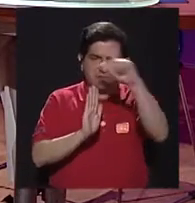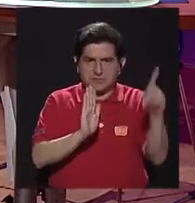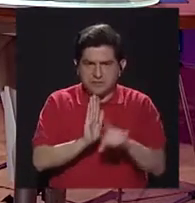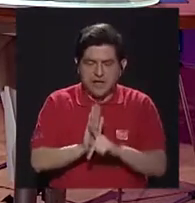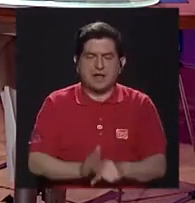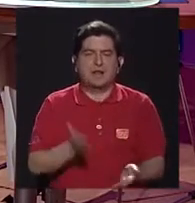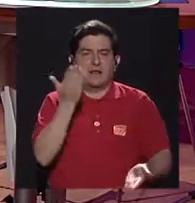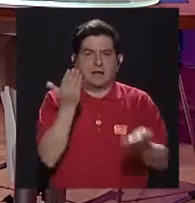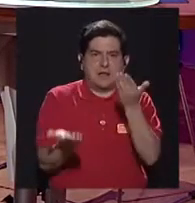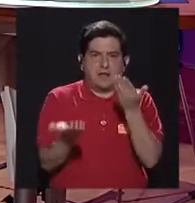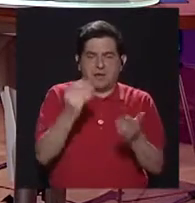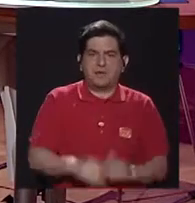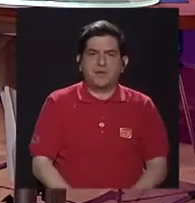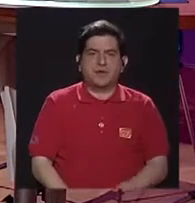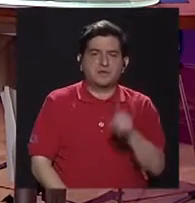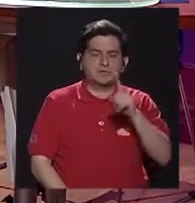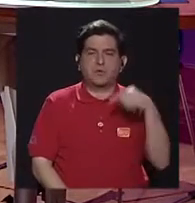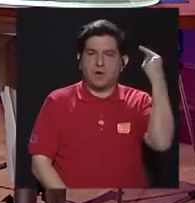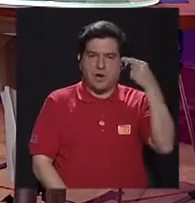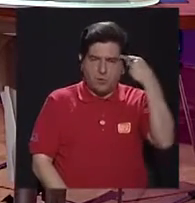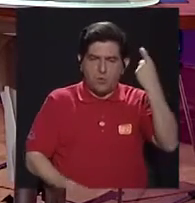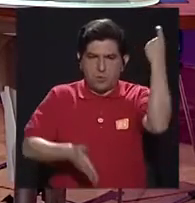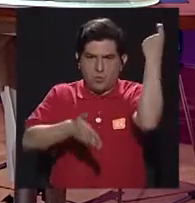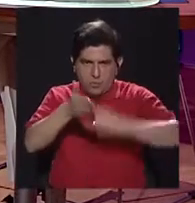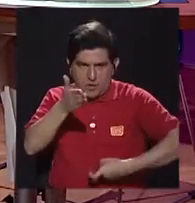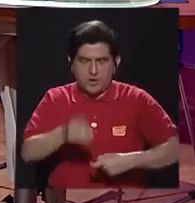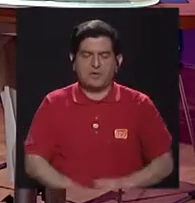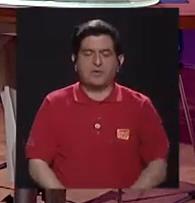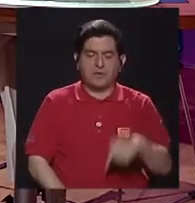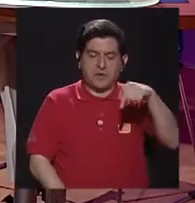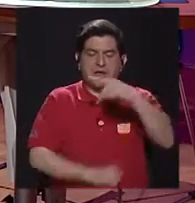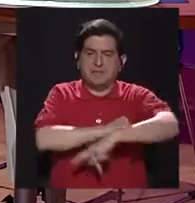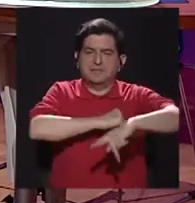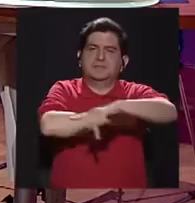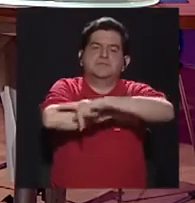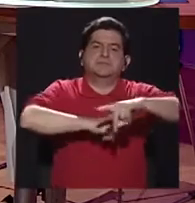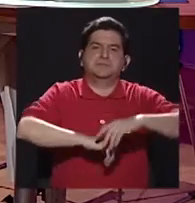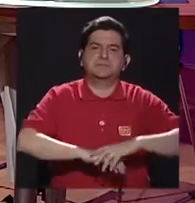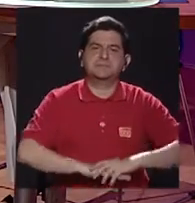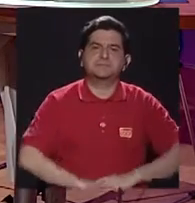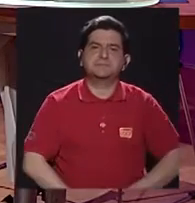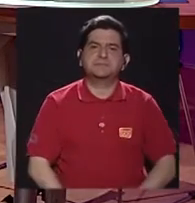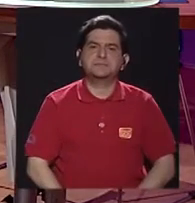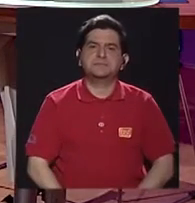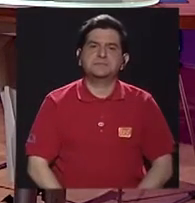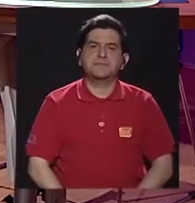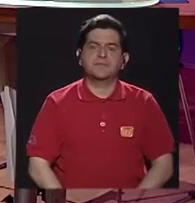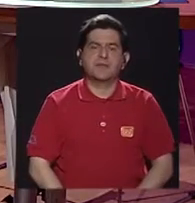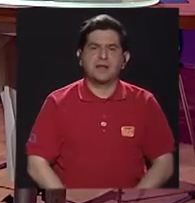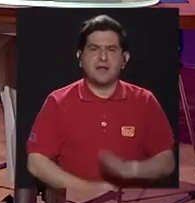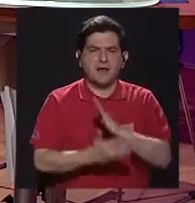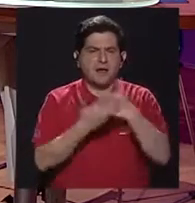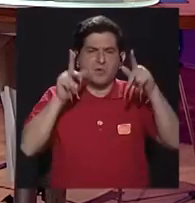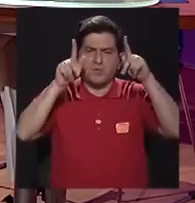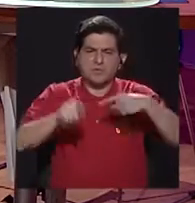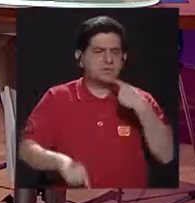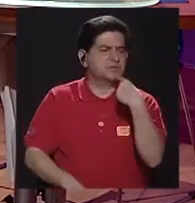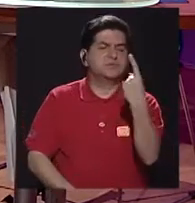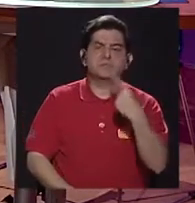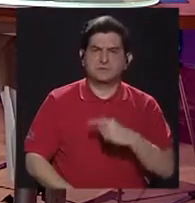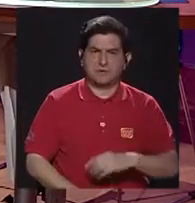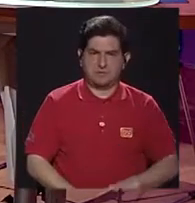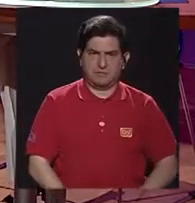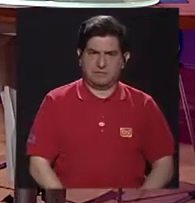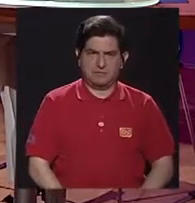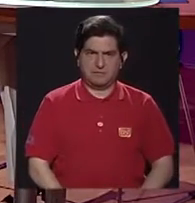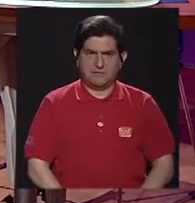que el que pudo haber causado algún dictador al prestigio de algún otro país. Algunas personas les he escuchado decir que